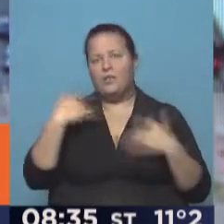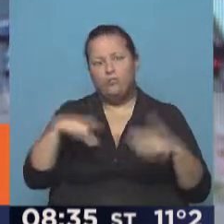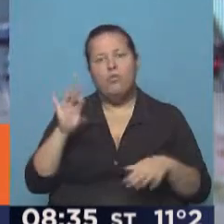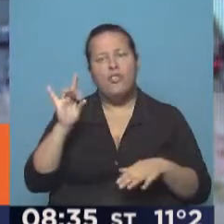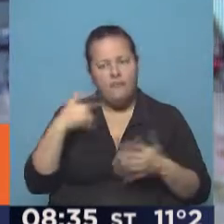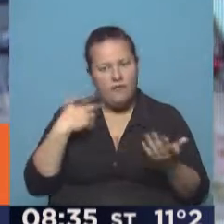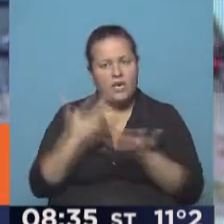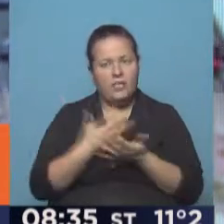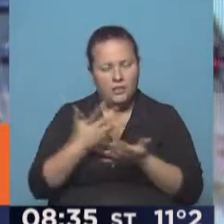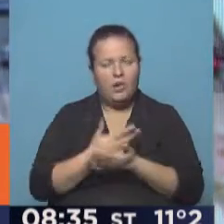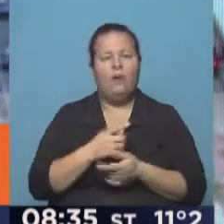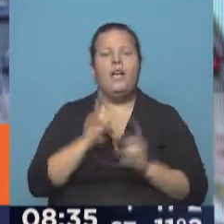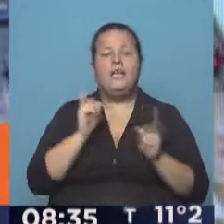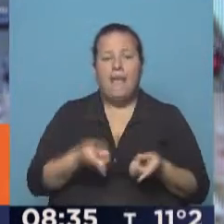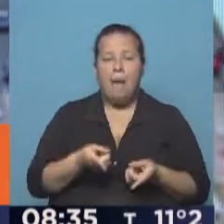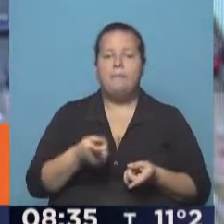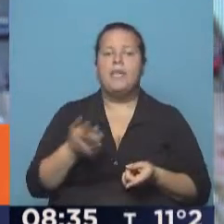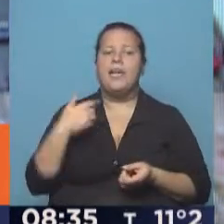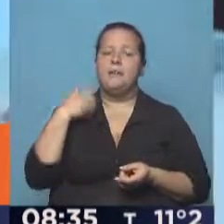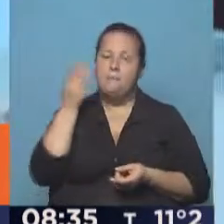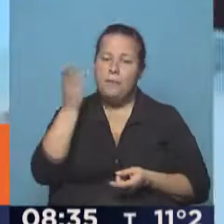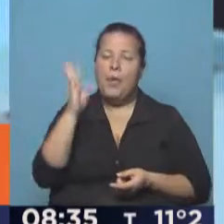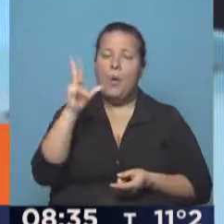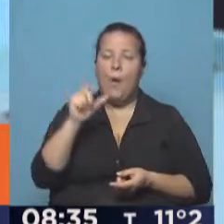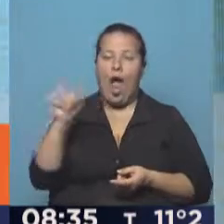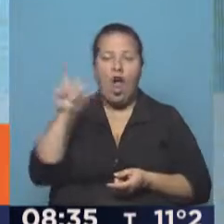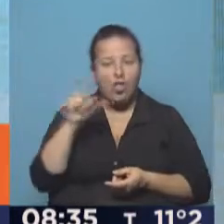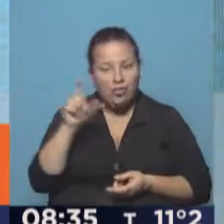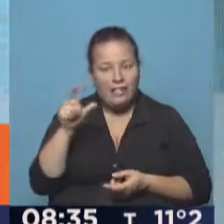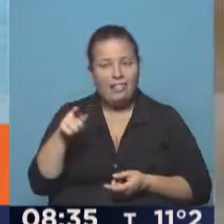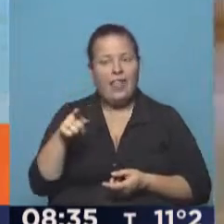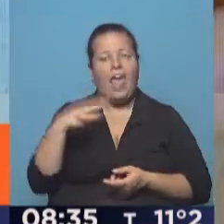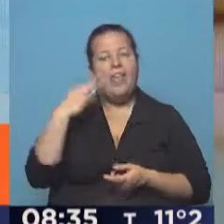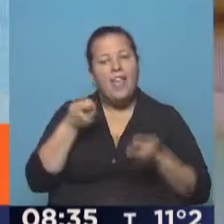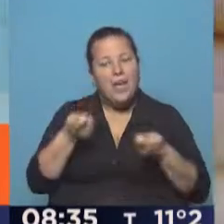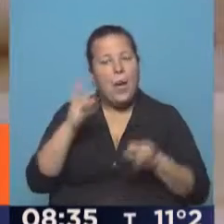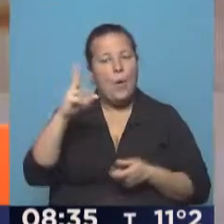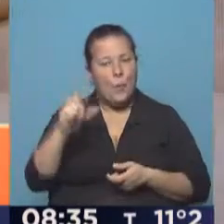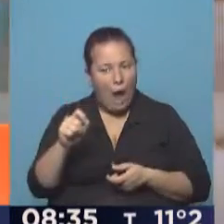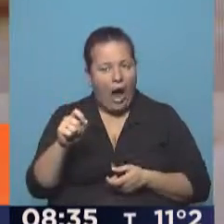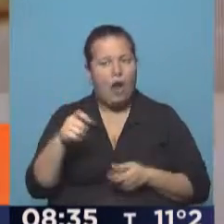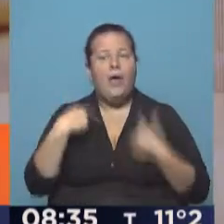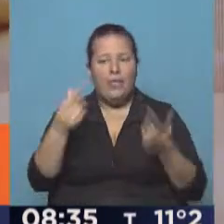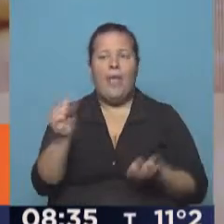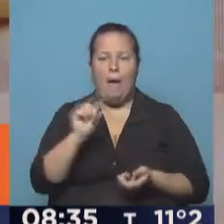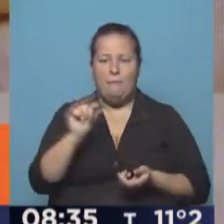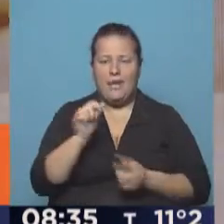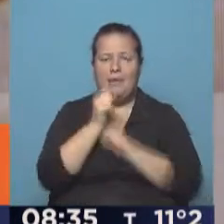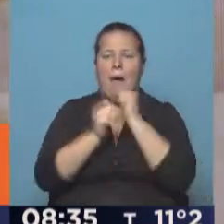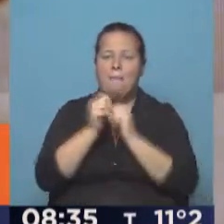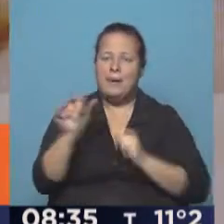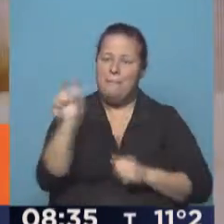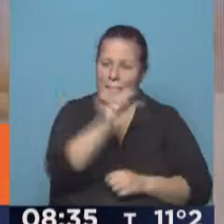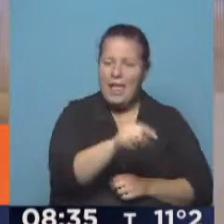difícil que hemos pasado. Y también hemos pedido al Banco Central que inste a los bancos a que den créditos a las